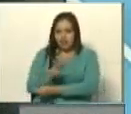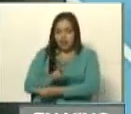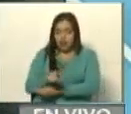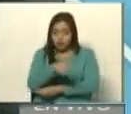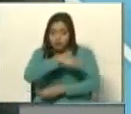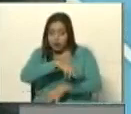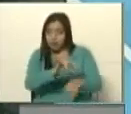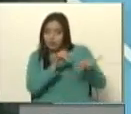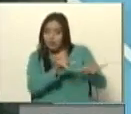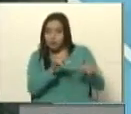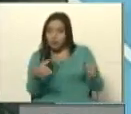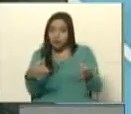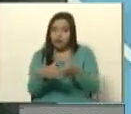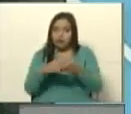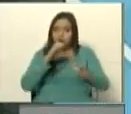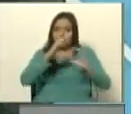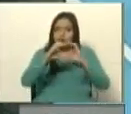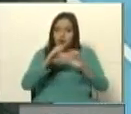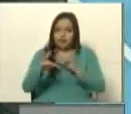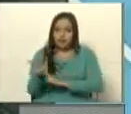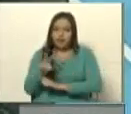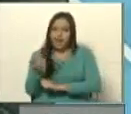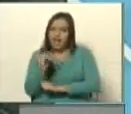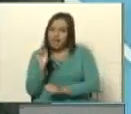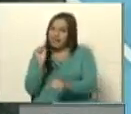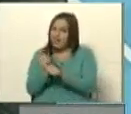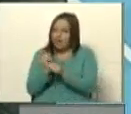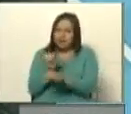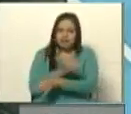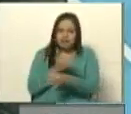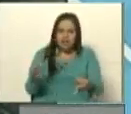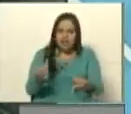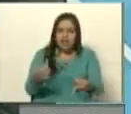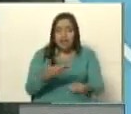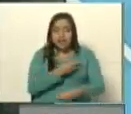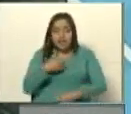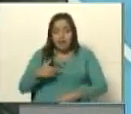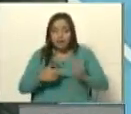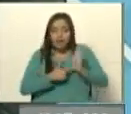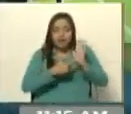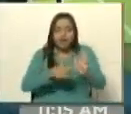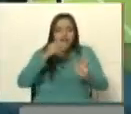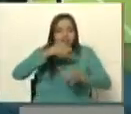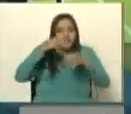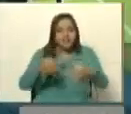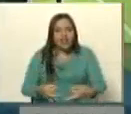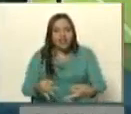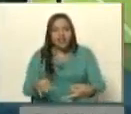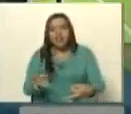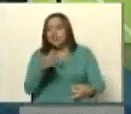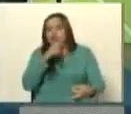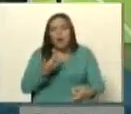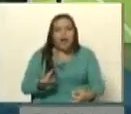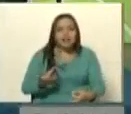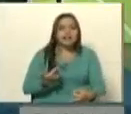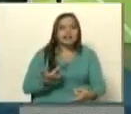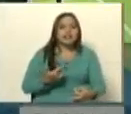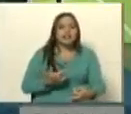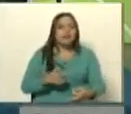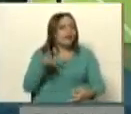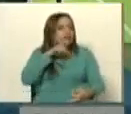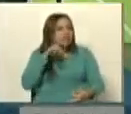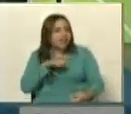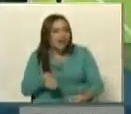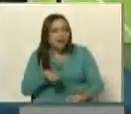los comunicadores en Venezuela, han hecho trabajos increíbles de querer desmentir, ir en contra de esas narrativas oficiales, de esas narrativas